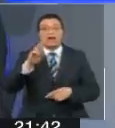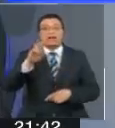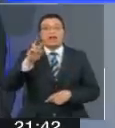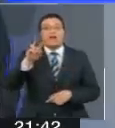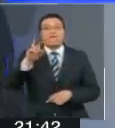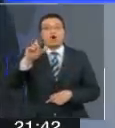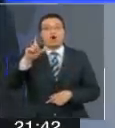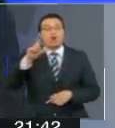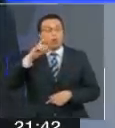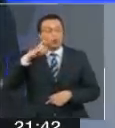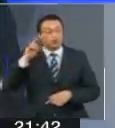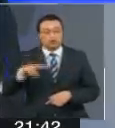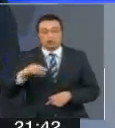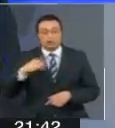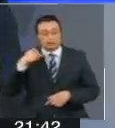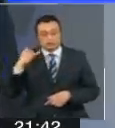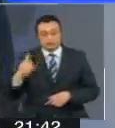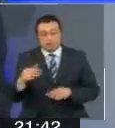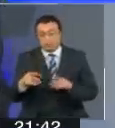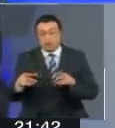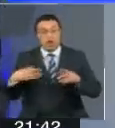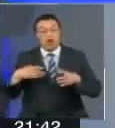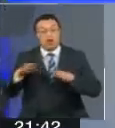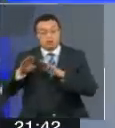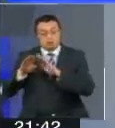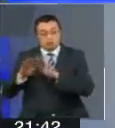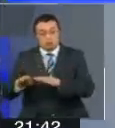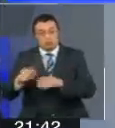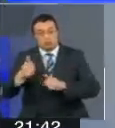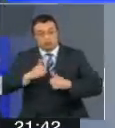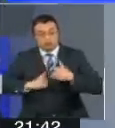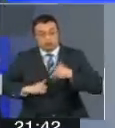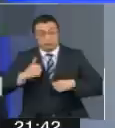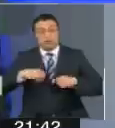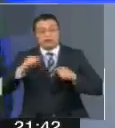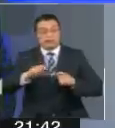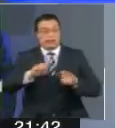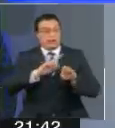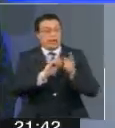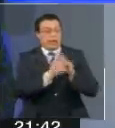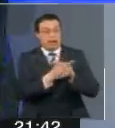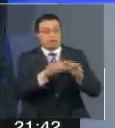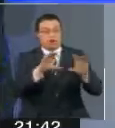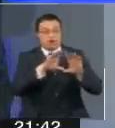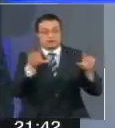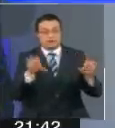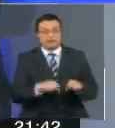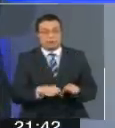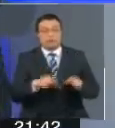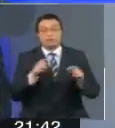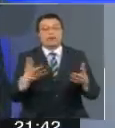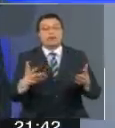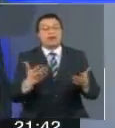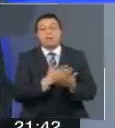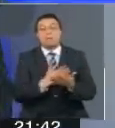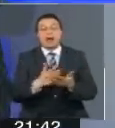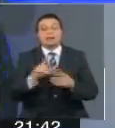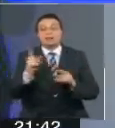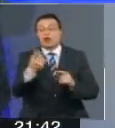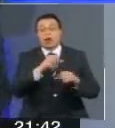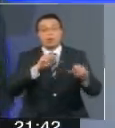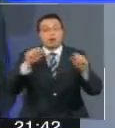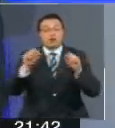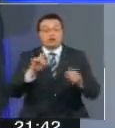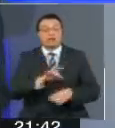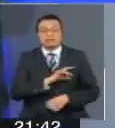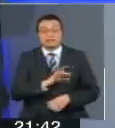revolucionaria, siempre del lado de los oprimidos y para lograr un cambio de régimen. Lo que pasa en la clase política chilena no